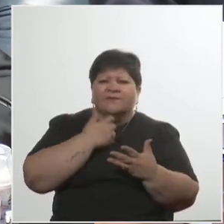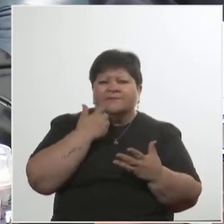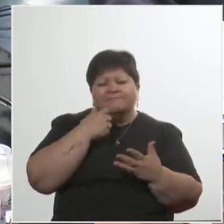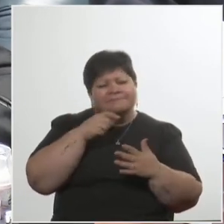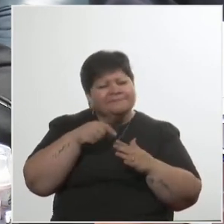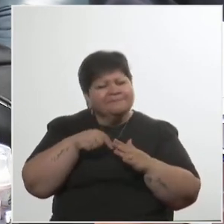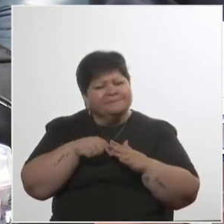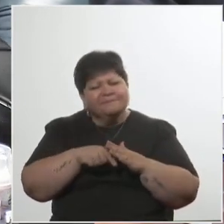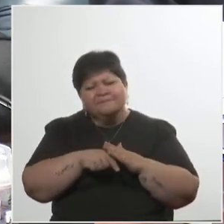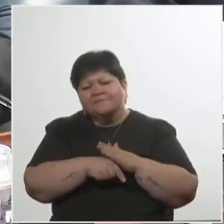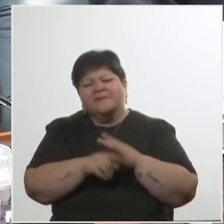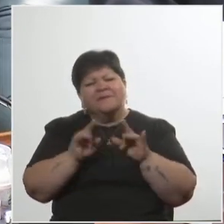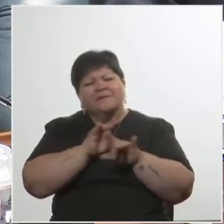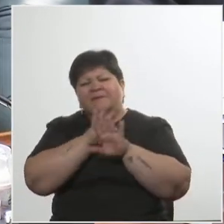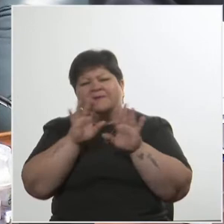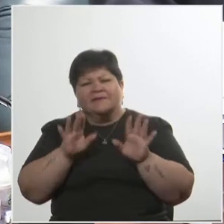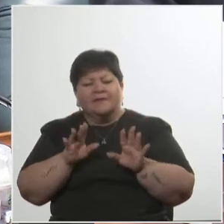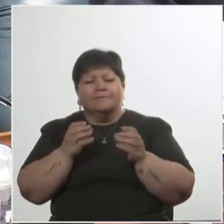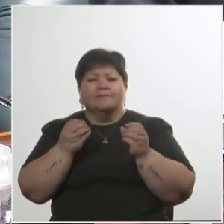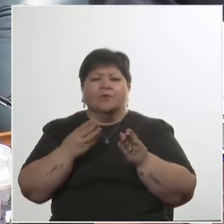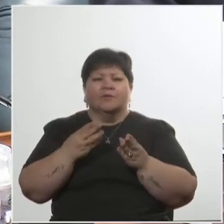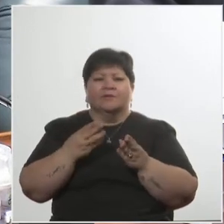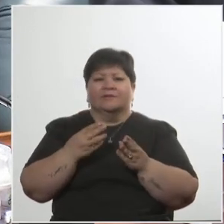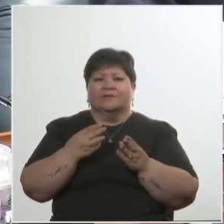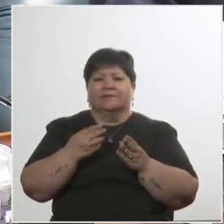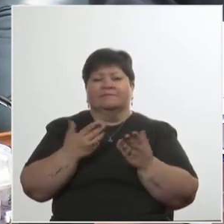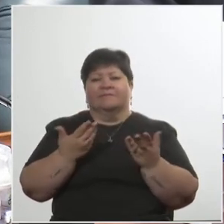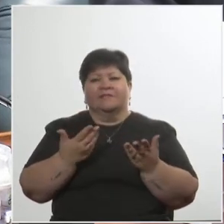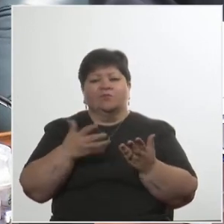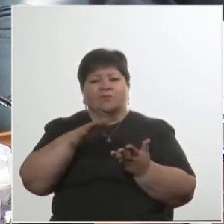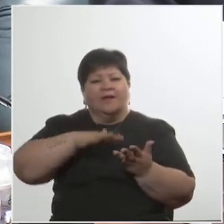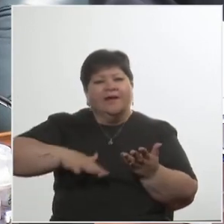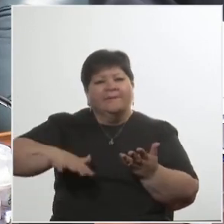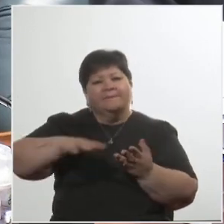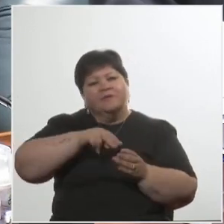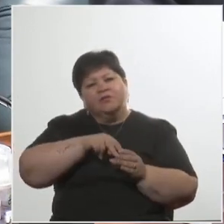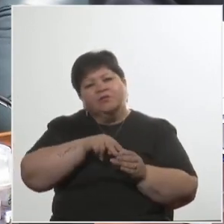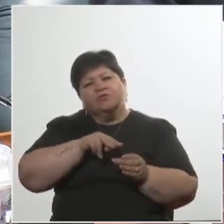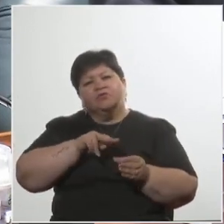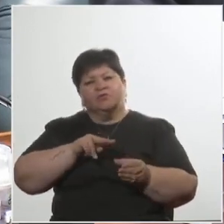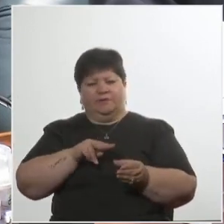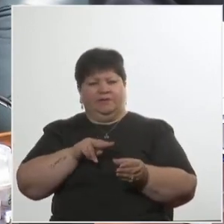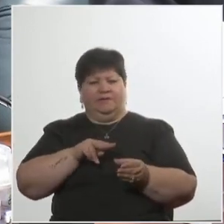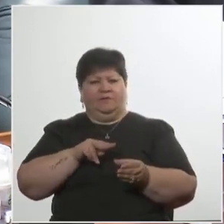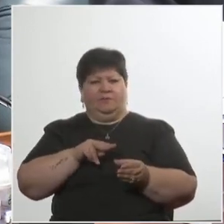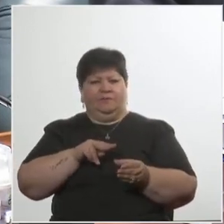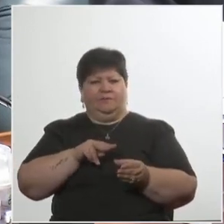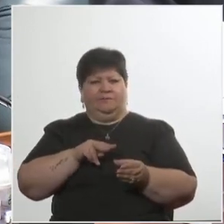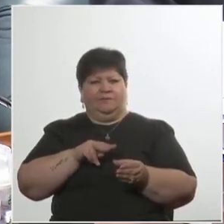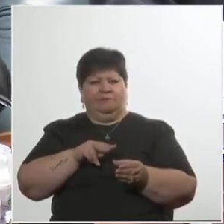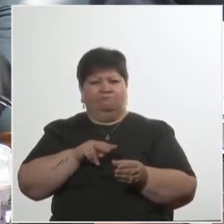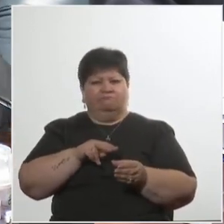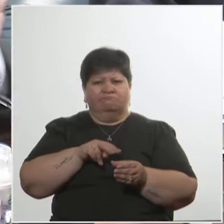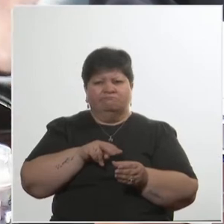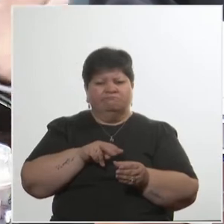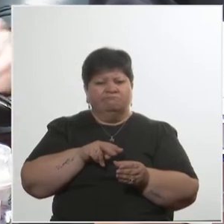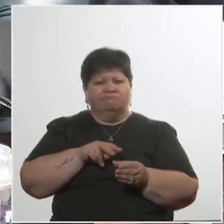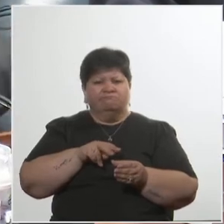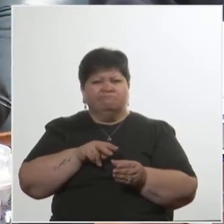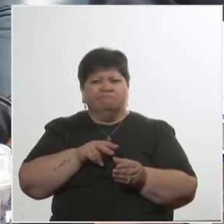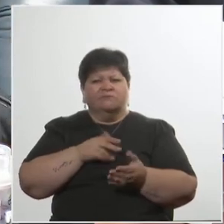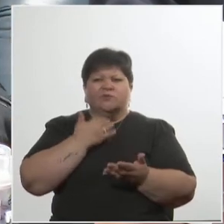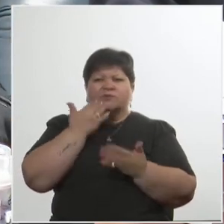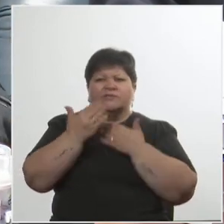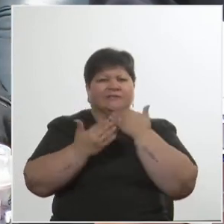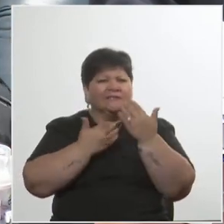en lo que se denomina como el ámbito subjetivo por la descripción que se hizo incluso acá en sala no se